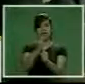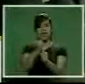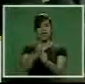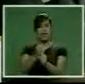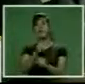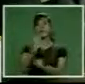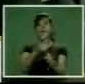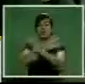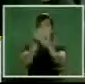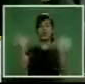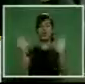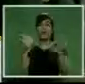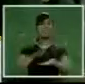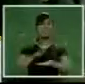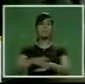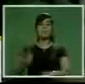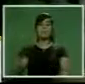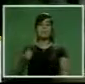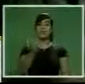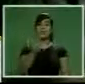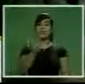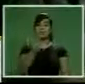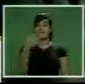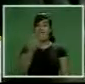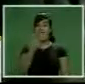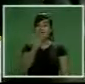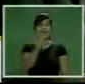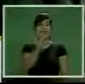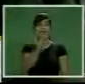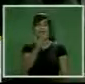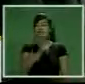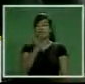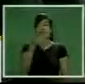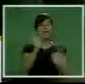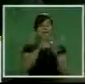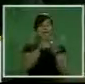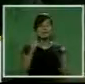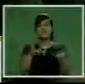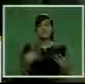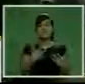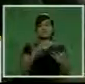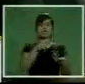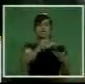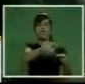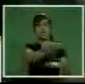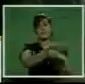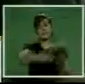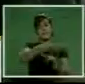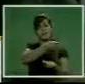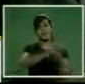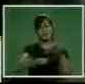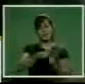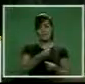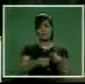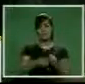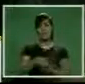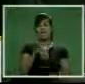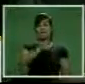algo antidemocrático, es el modelo capitalista. Y lo han dicho y lo han explicado y lo ponen abiertamente. Los tipos